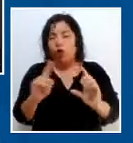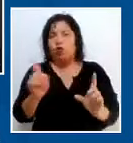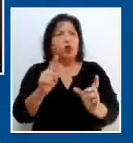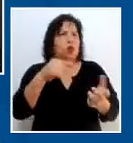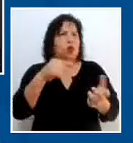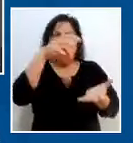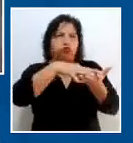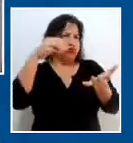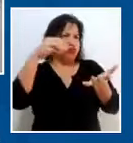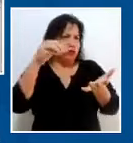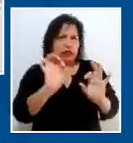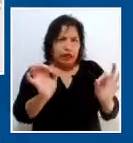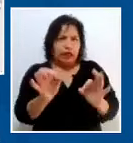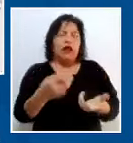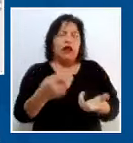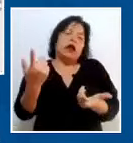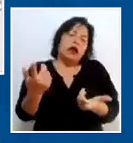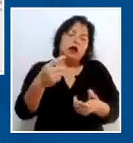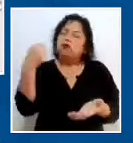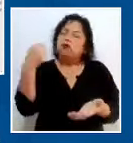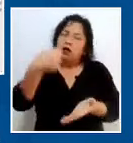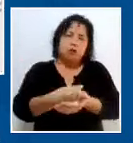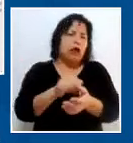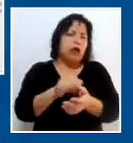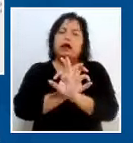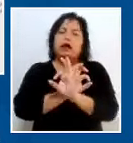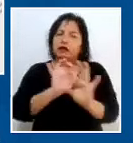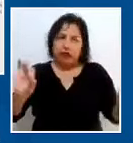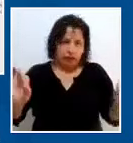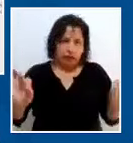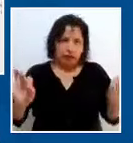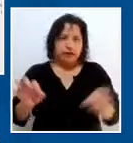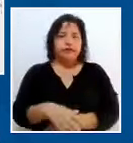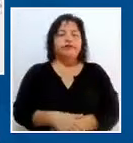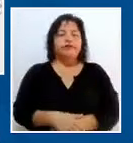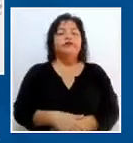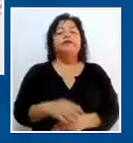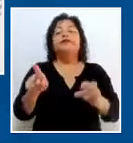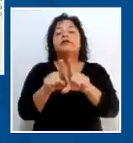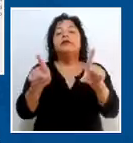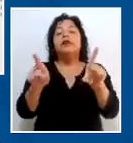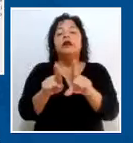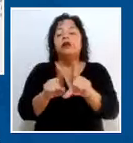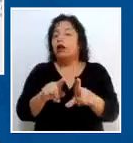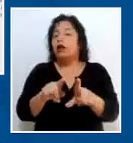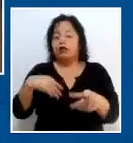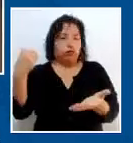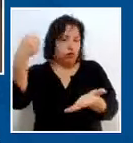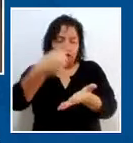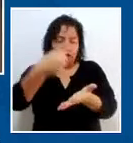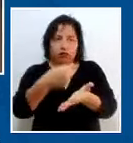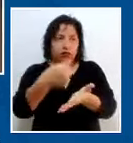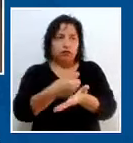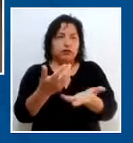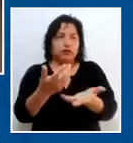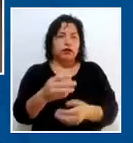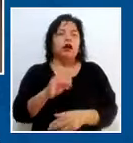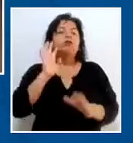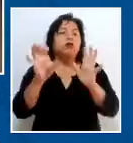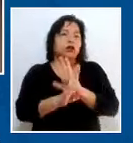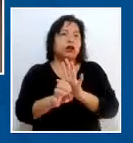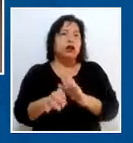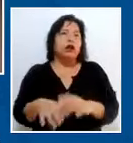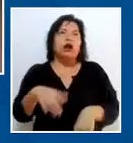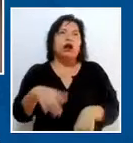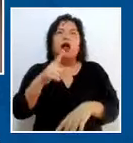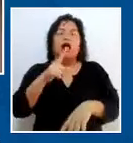no se tiene que cobrar absolutamente nada. Tampoco se deben cobrar, por ejemplo, por las horas extras de los trabajadores, no